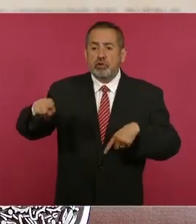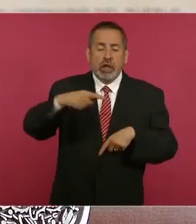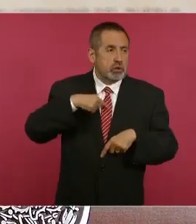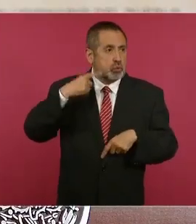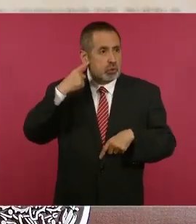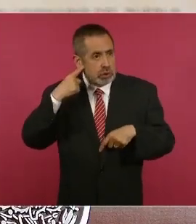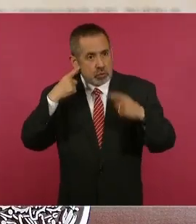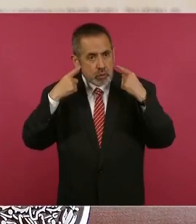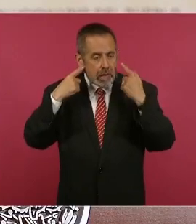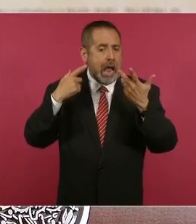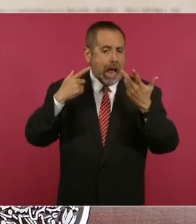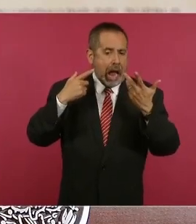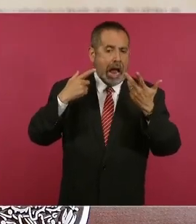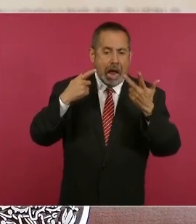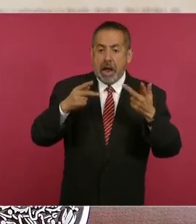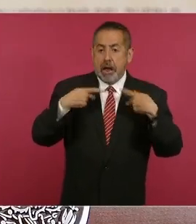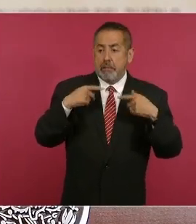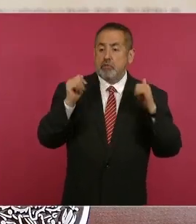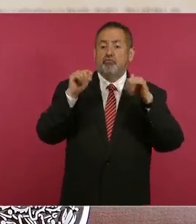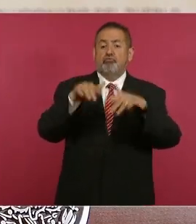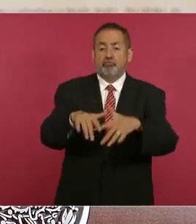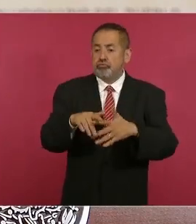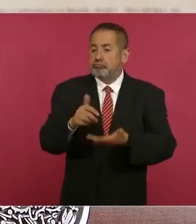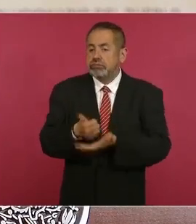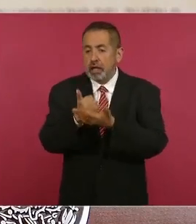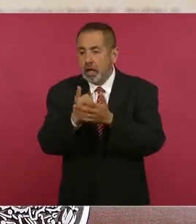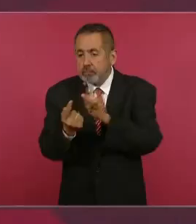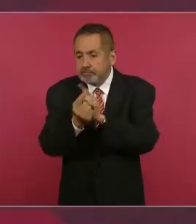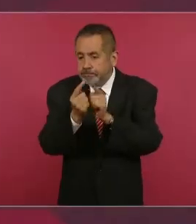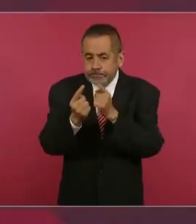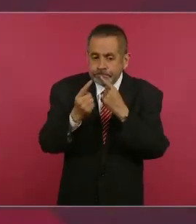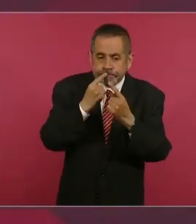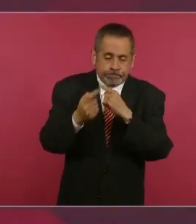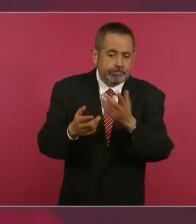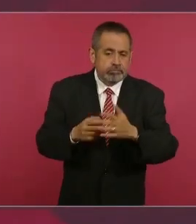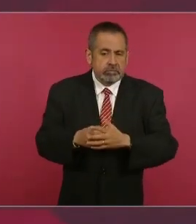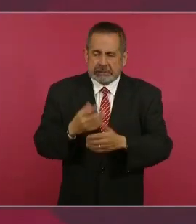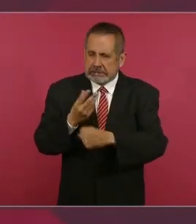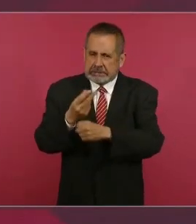se está avanzando para restablecer la comunicación.